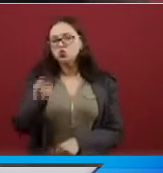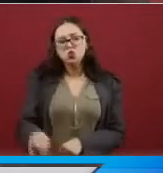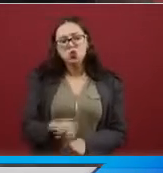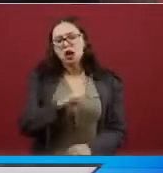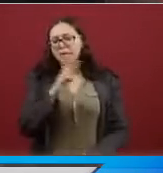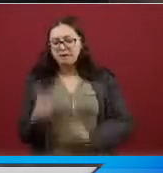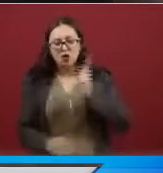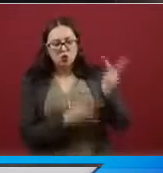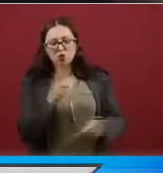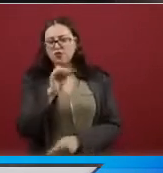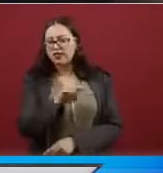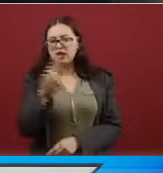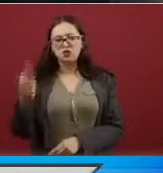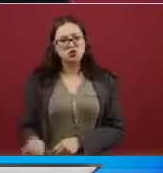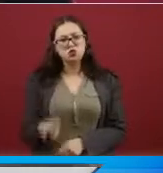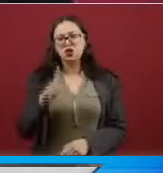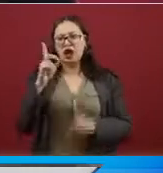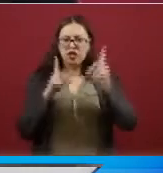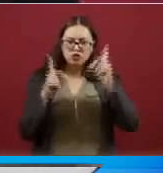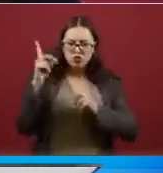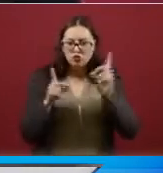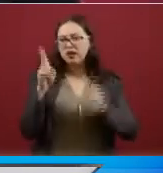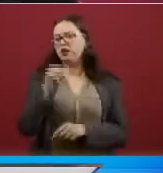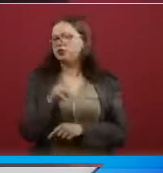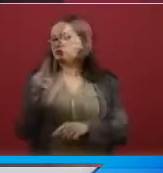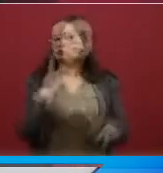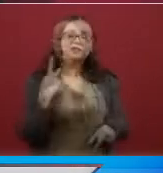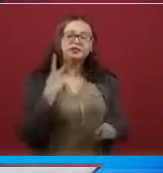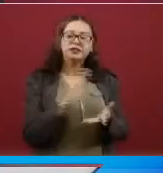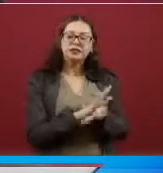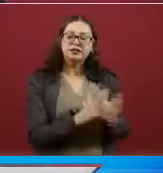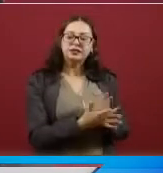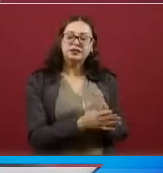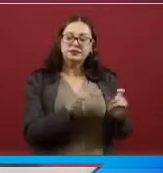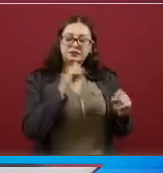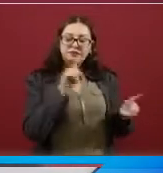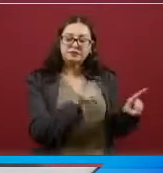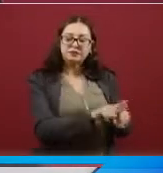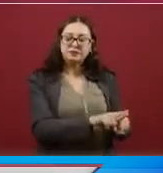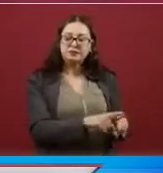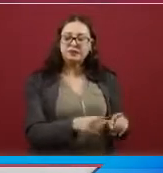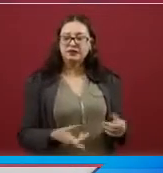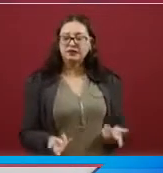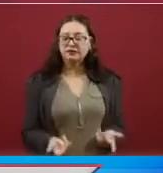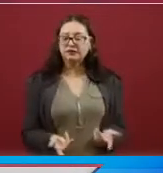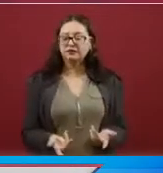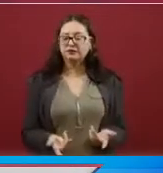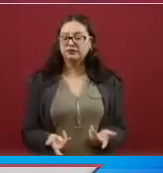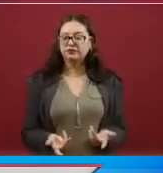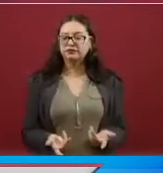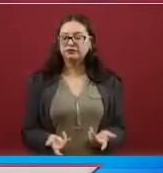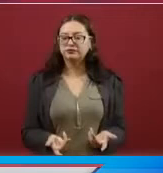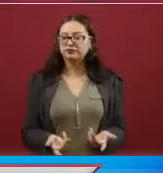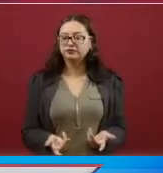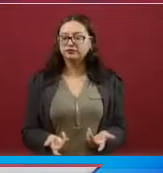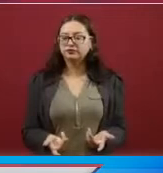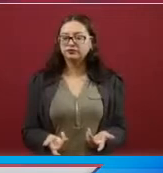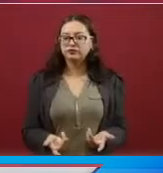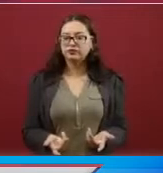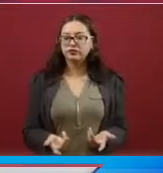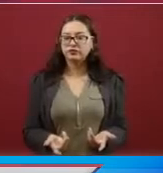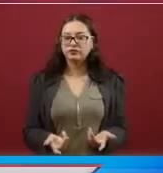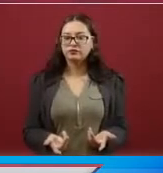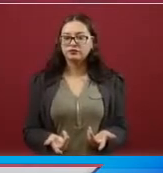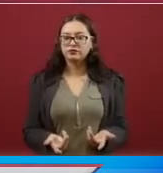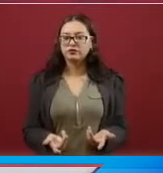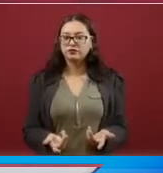periodo neoliberal, son 36 años. Entonces, el presidente Andrés Manuel López Obrador recuerda el resultado del